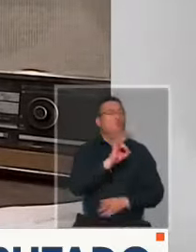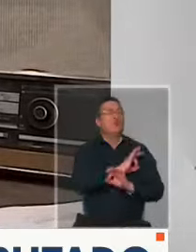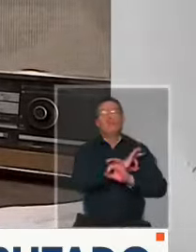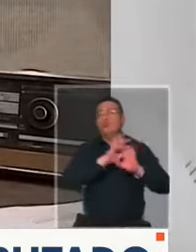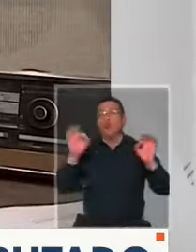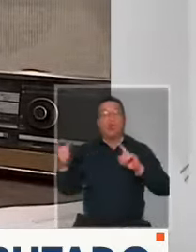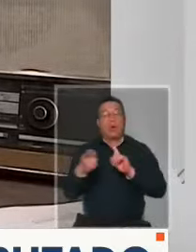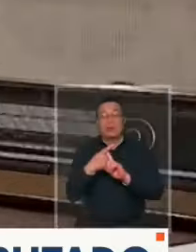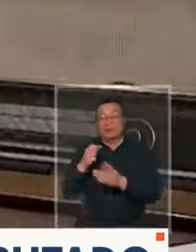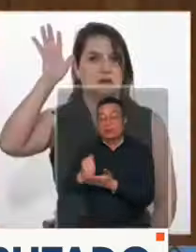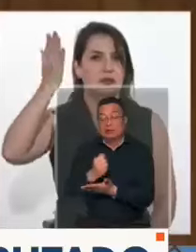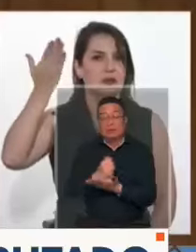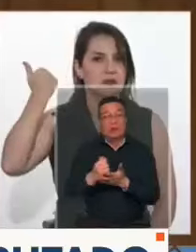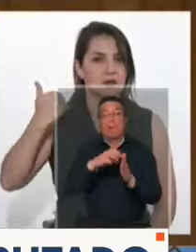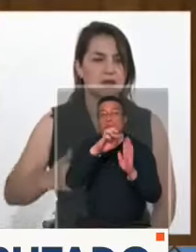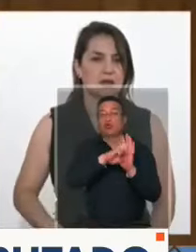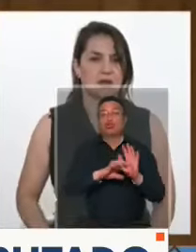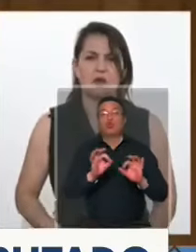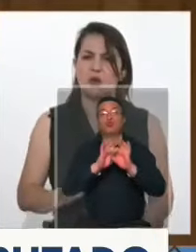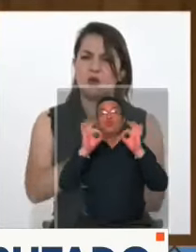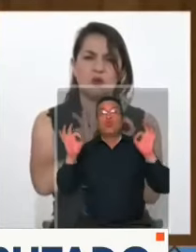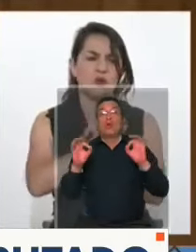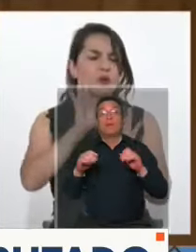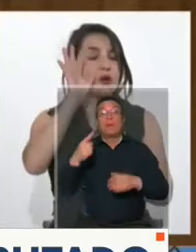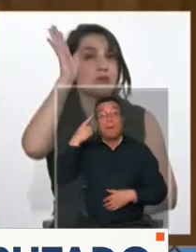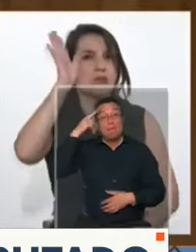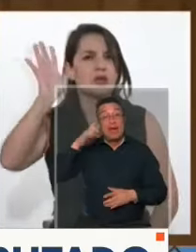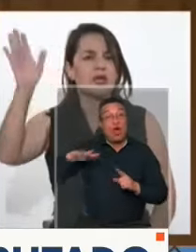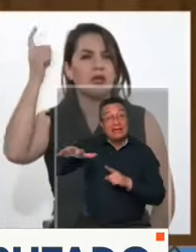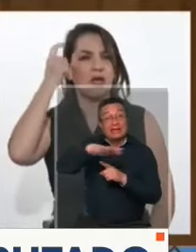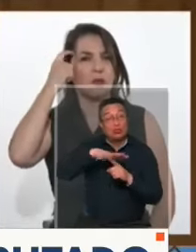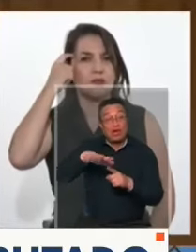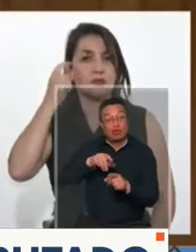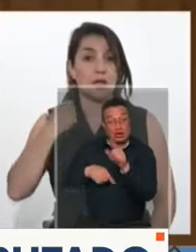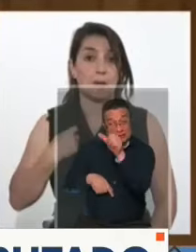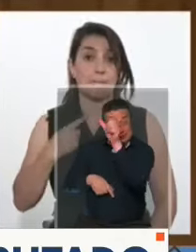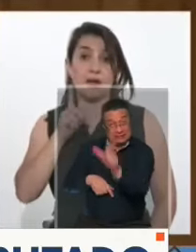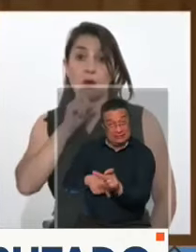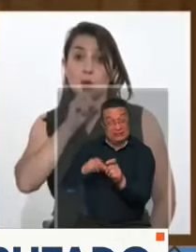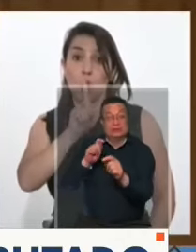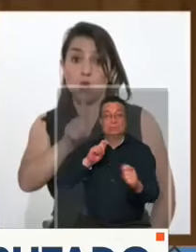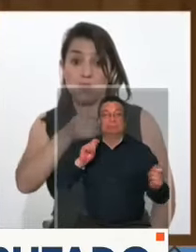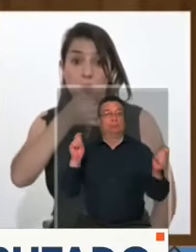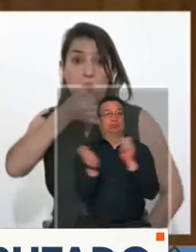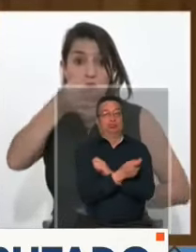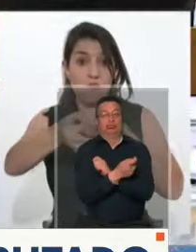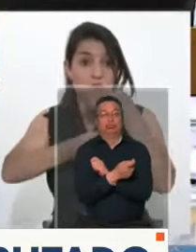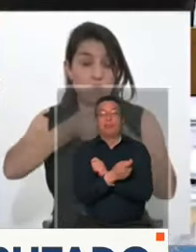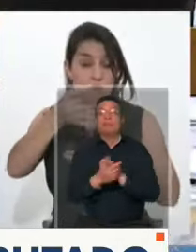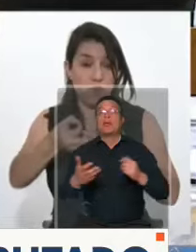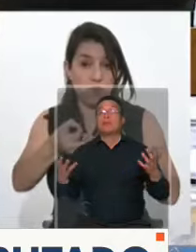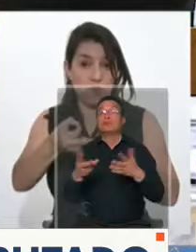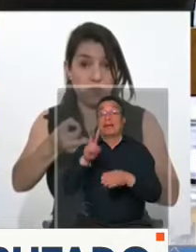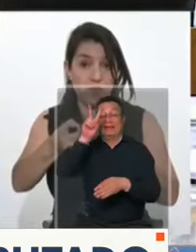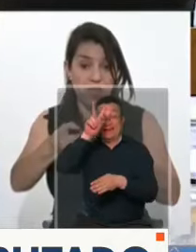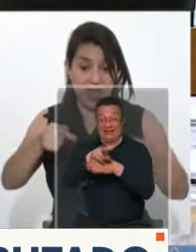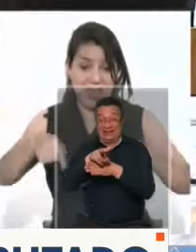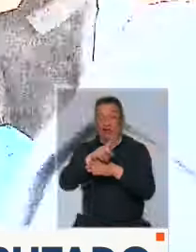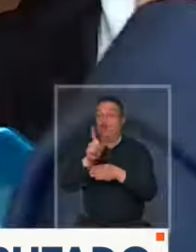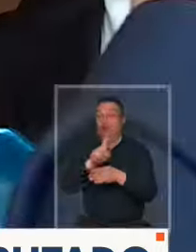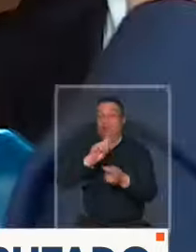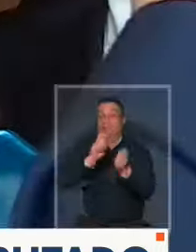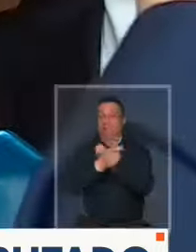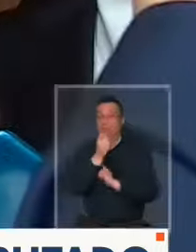en la tramitación del proyecto, nunca. Sin embargo, la condición de Chadwick podría cambiar radicalmente, dejando de ser testigo en esta